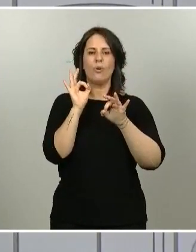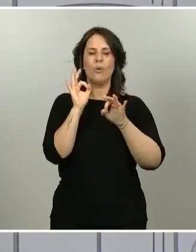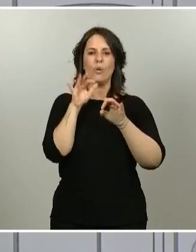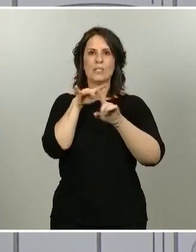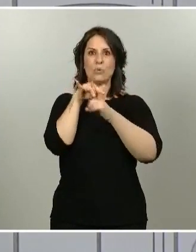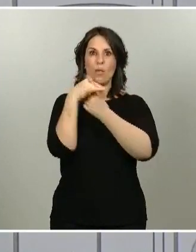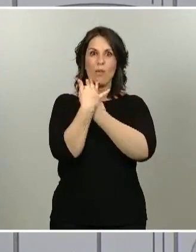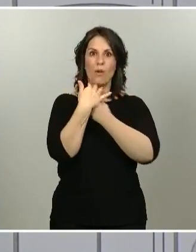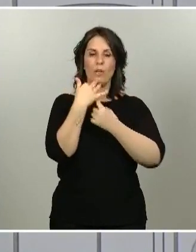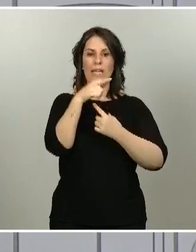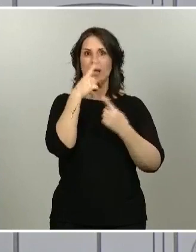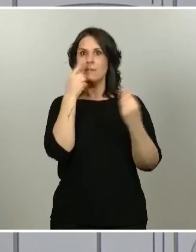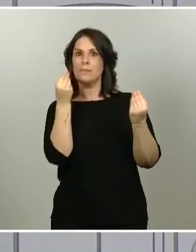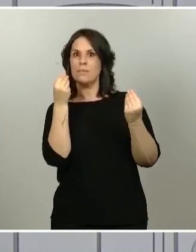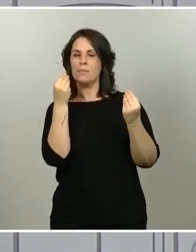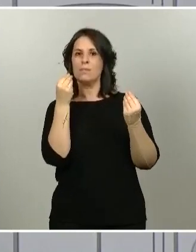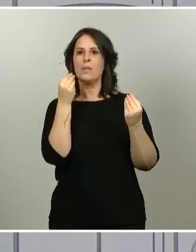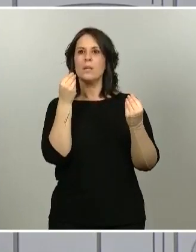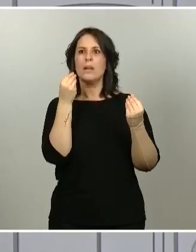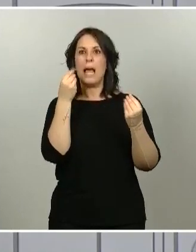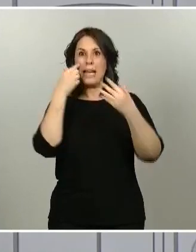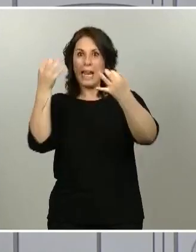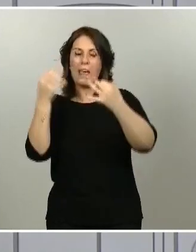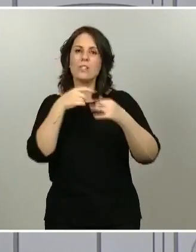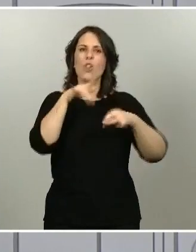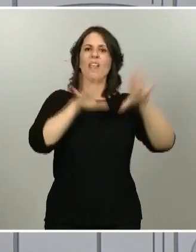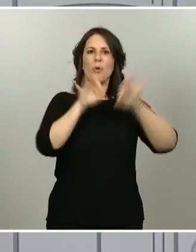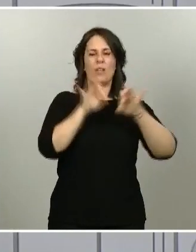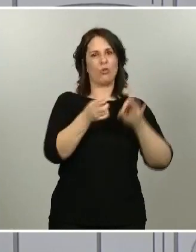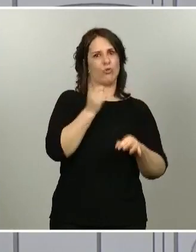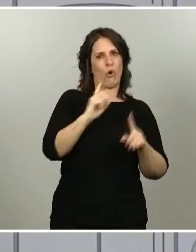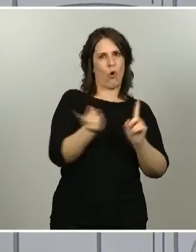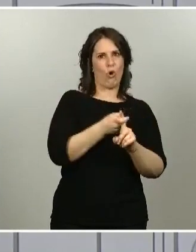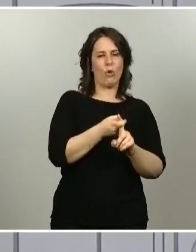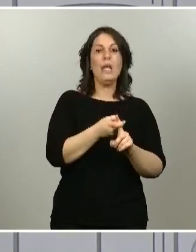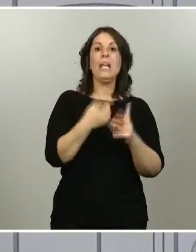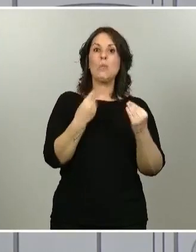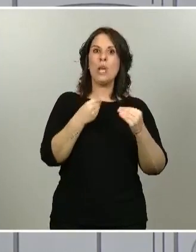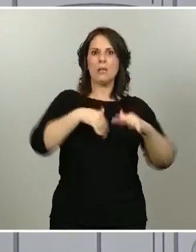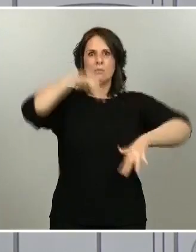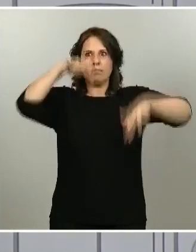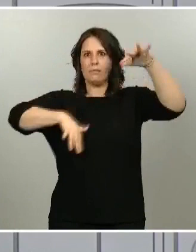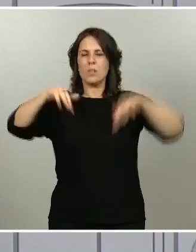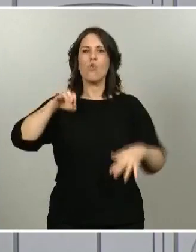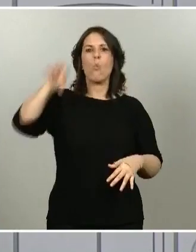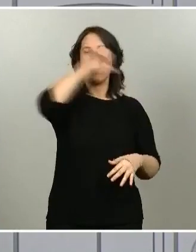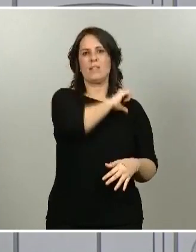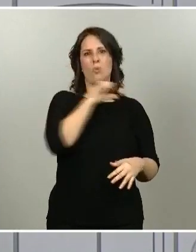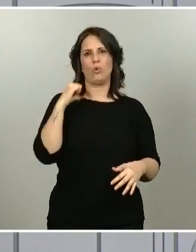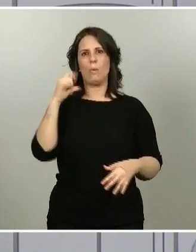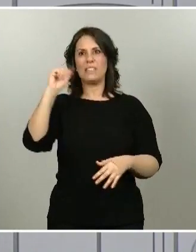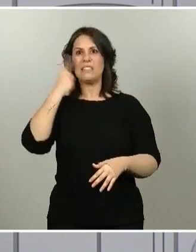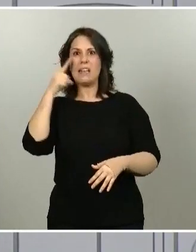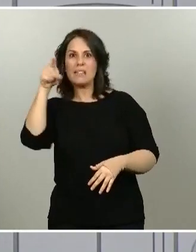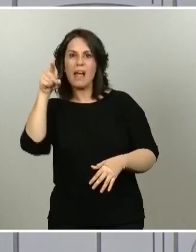estima que ha habido en realidad. Y ha habido una importante variabilidad entre comunidades autónomas entre lo que han detectado unas y lo que han sido capaces de